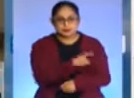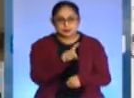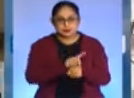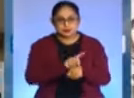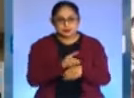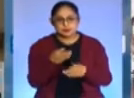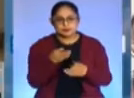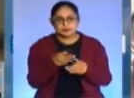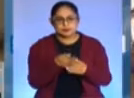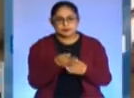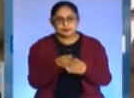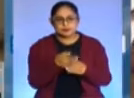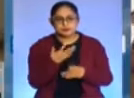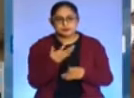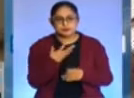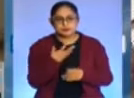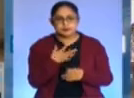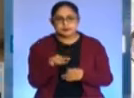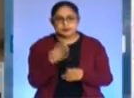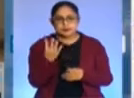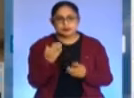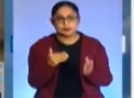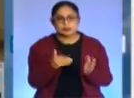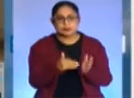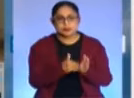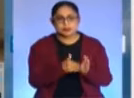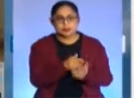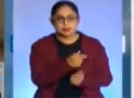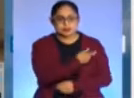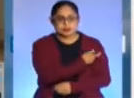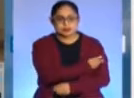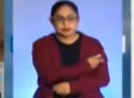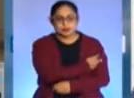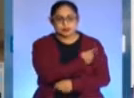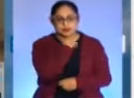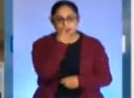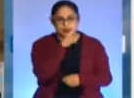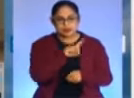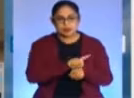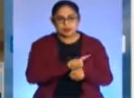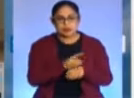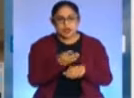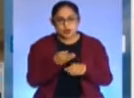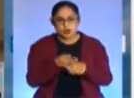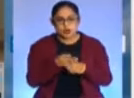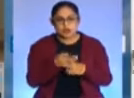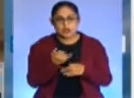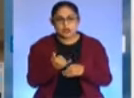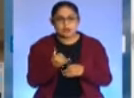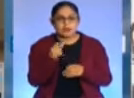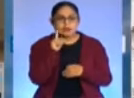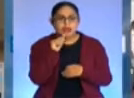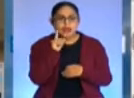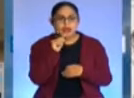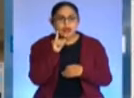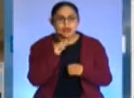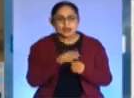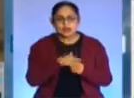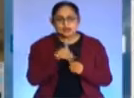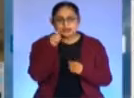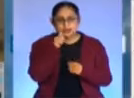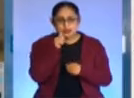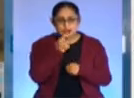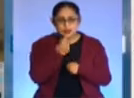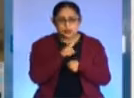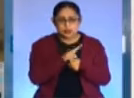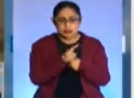En realidad tenemos 14.000 dosis para aplicar entre el día de hoy y mañana. Nada más que el primer día la gente siempre ha sido de